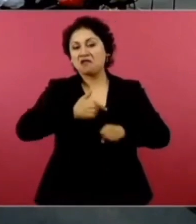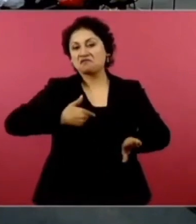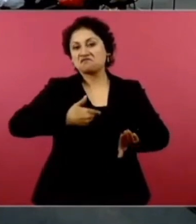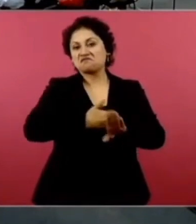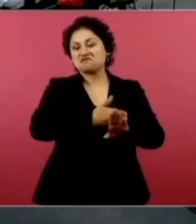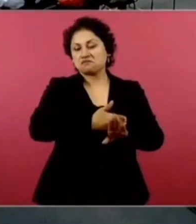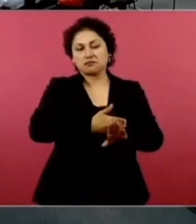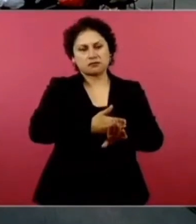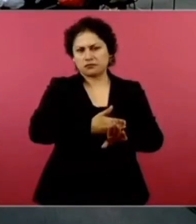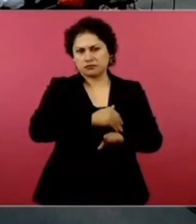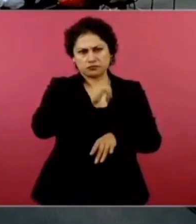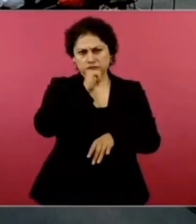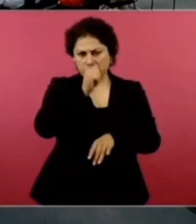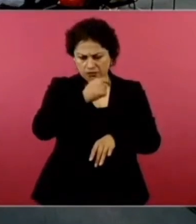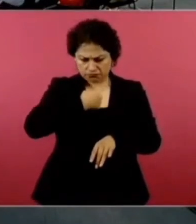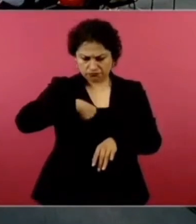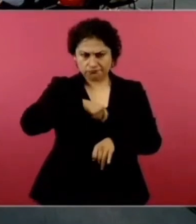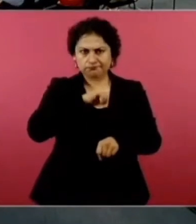en general